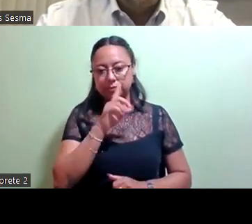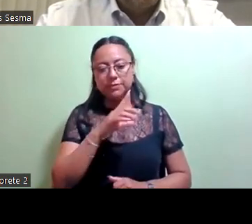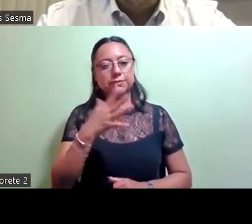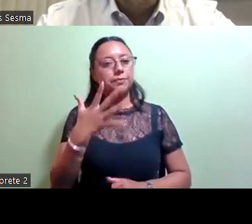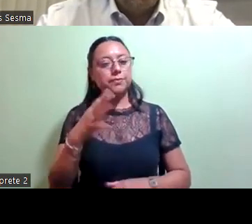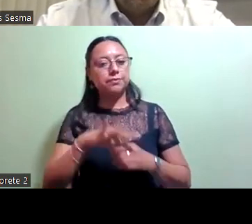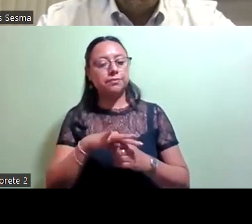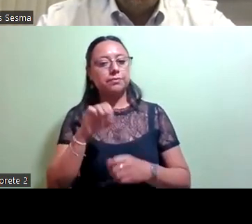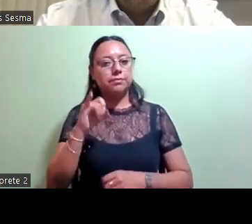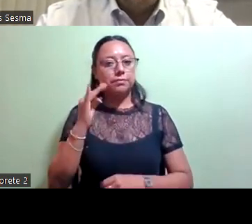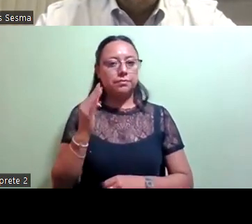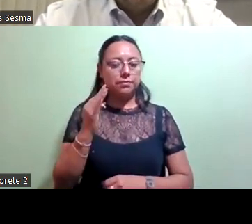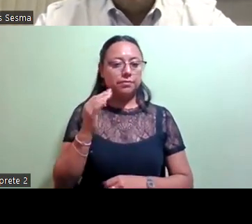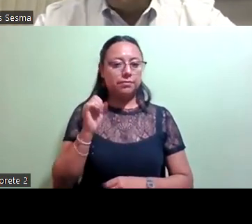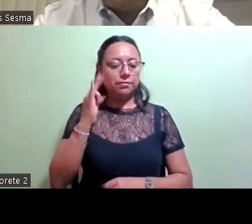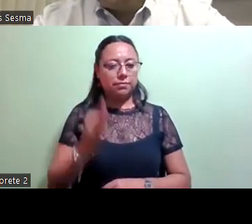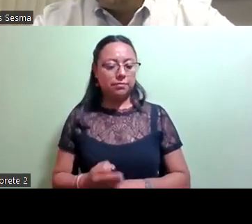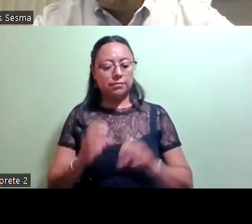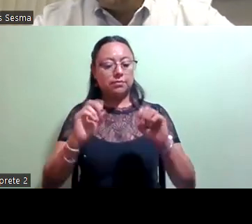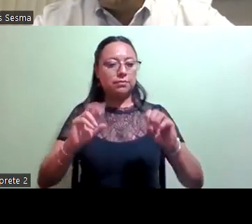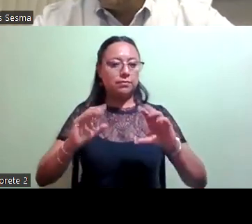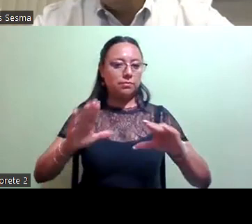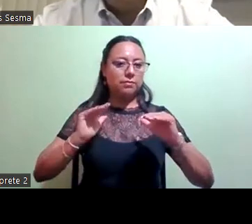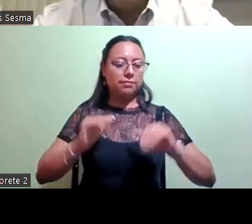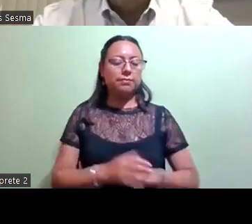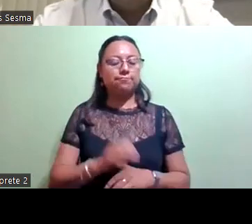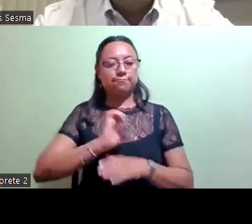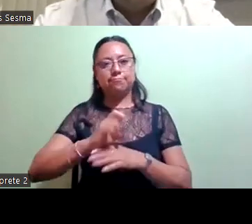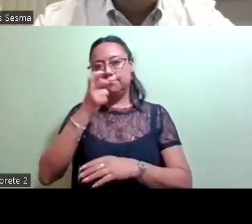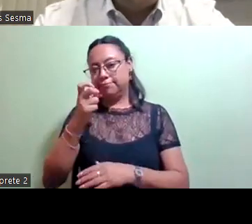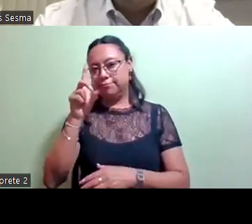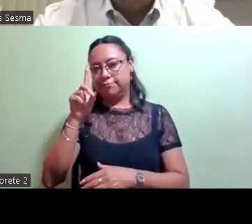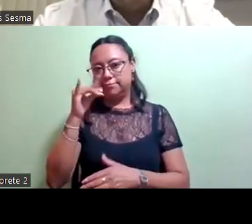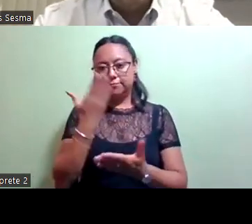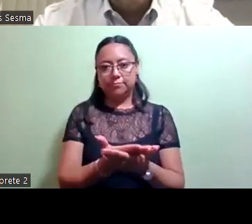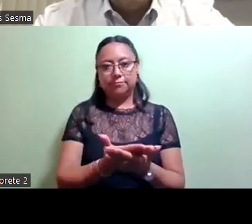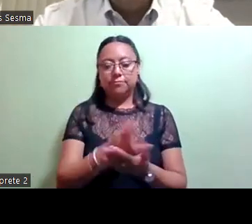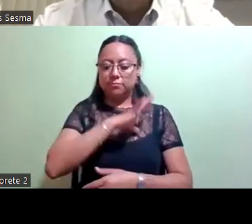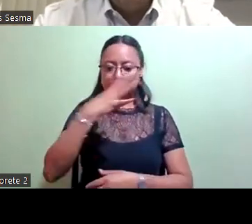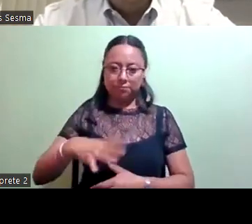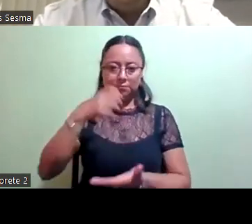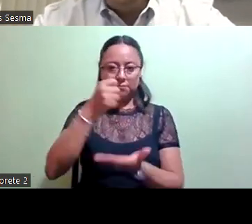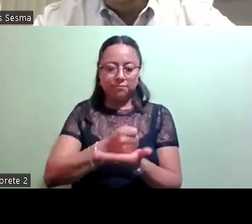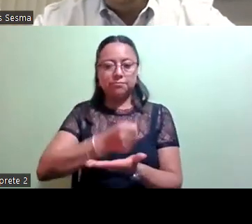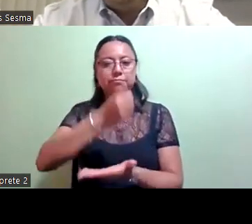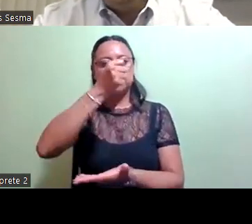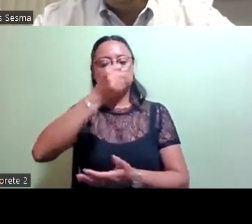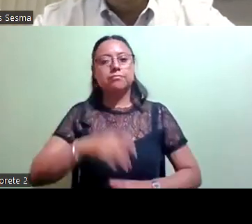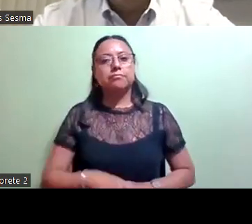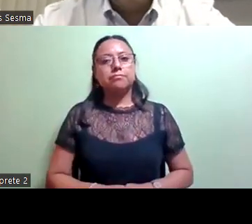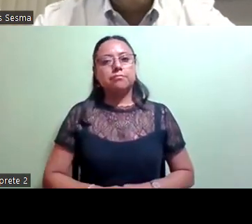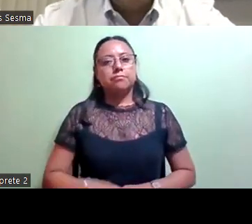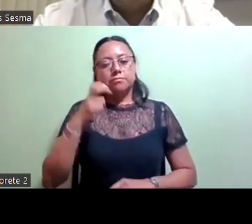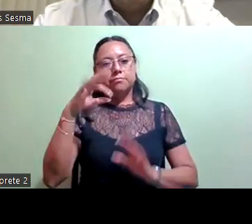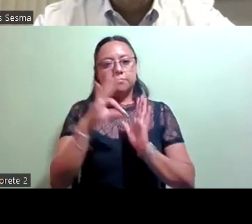5 votos a favor, 0 en contra y 0 abstenciones, perdón. Queda aprobado el dictamen en lo general de este